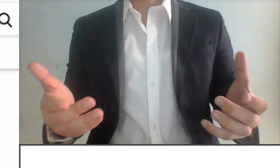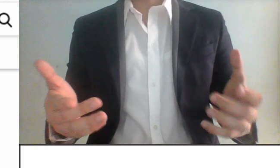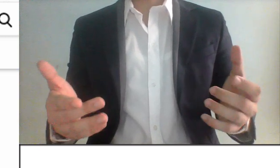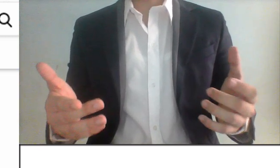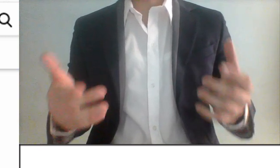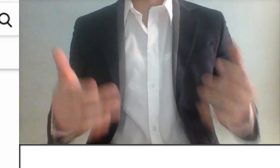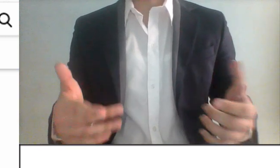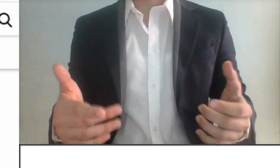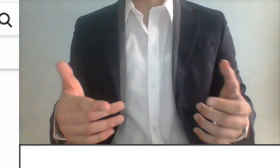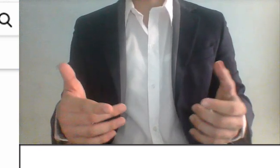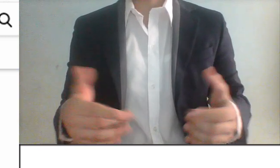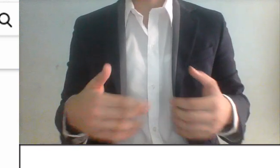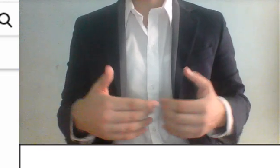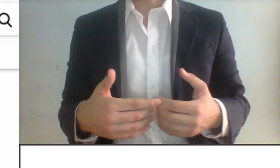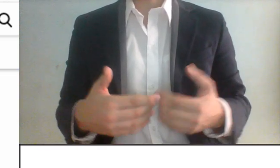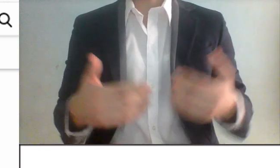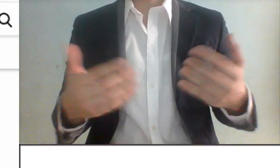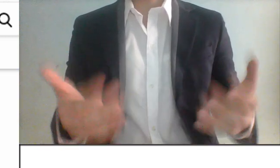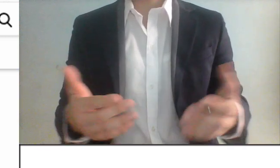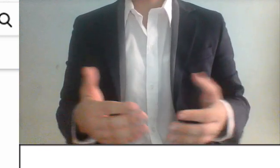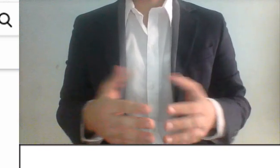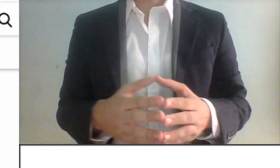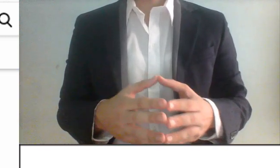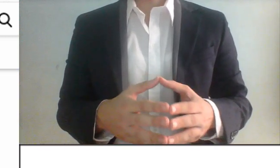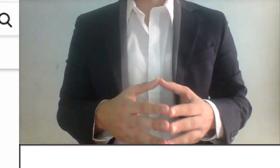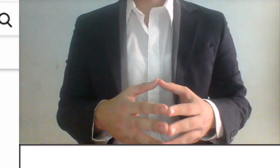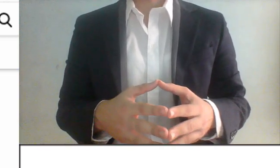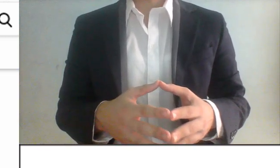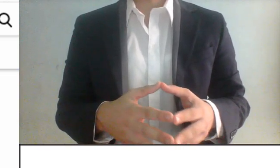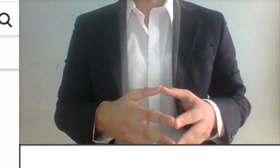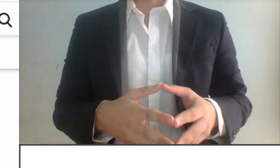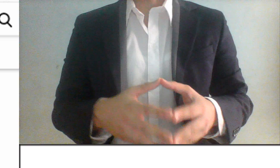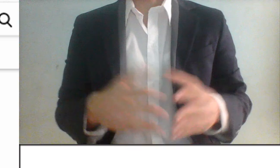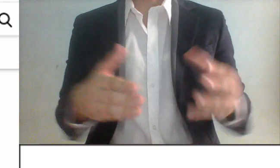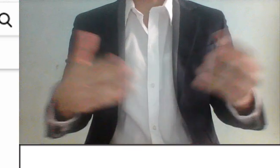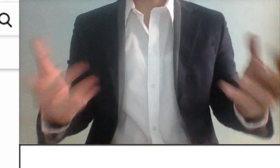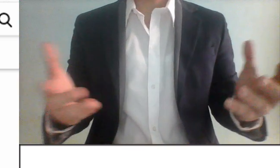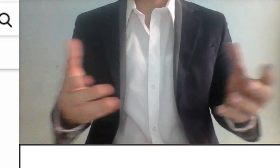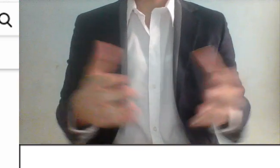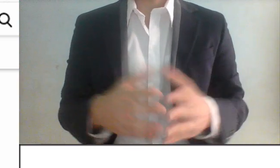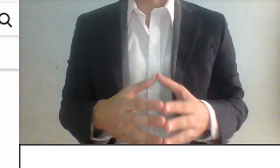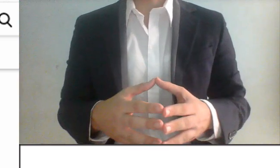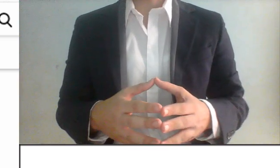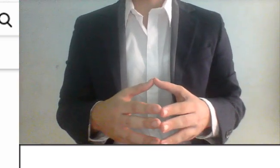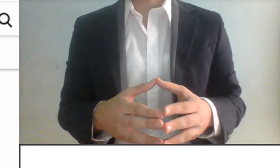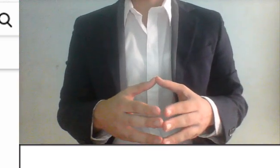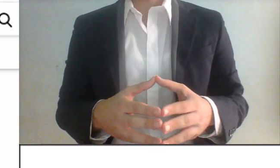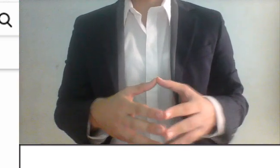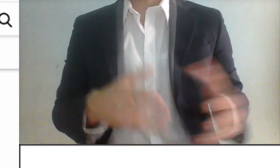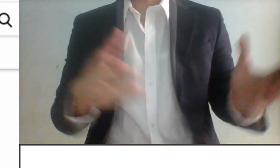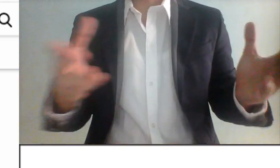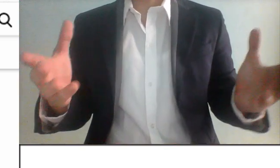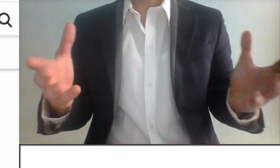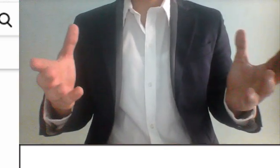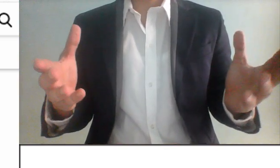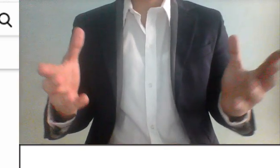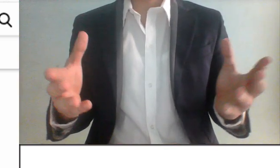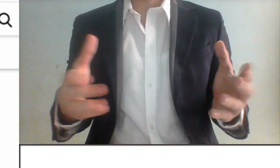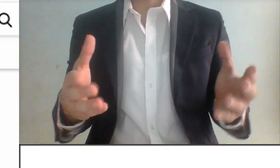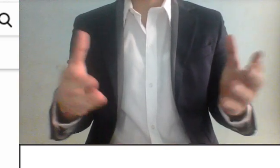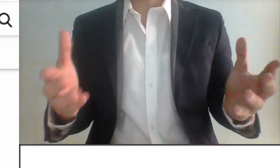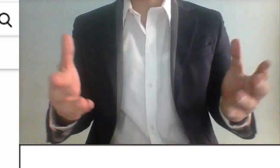lamentable es que estos jueces empiecen a hacer lo que ellos quieren y empiecen dar este a aceptar este tipo de amparos y otorgar